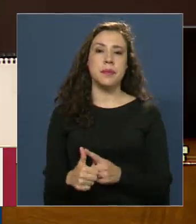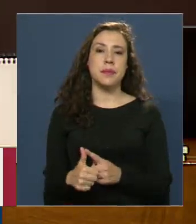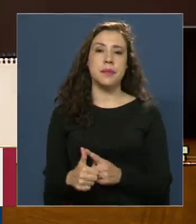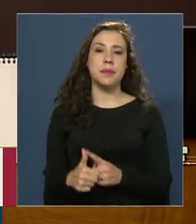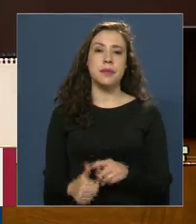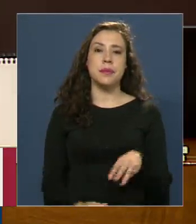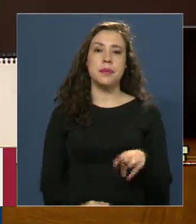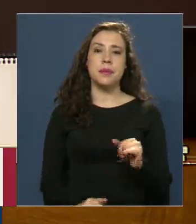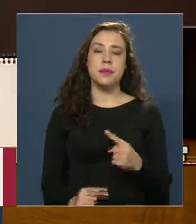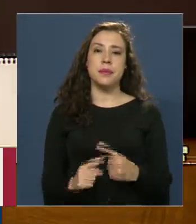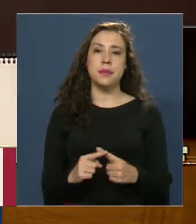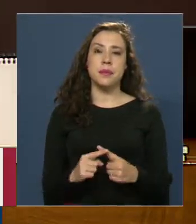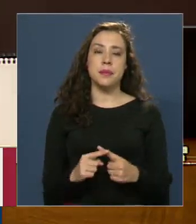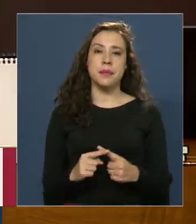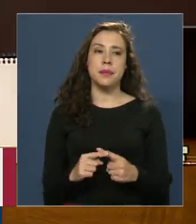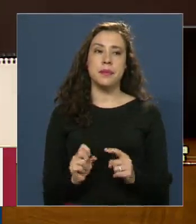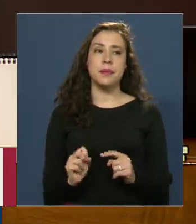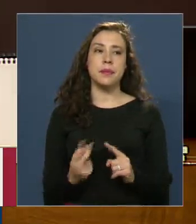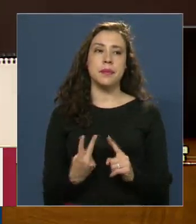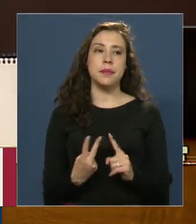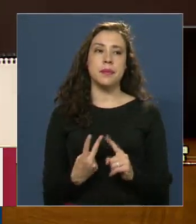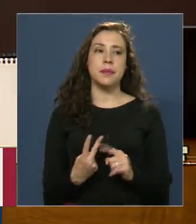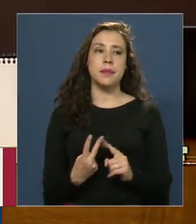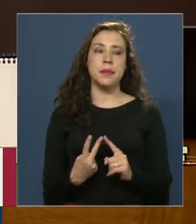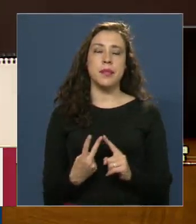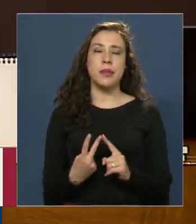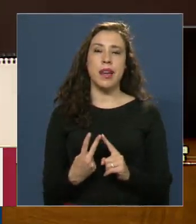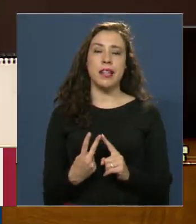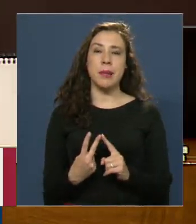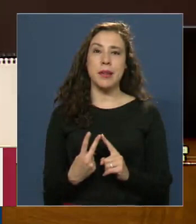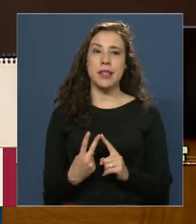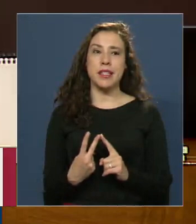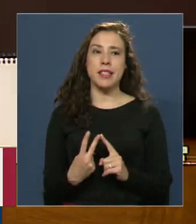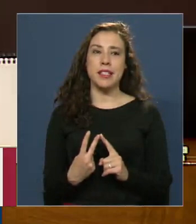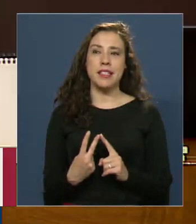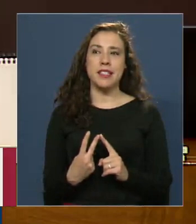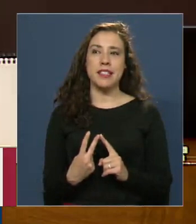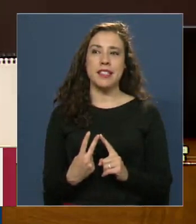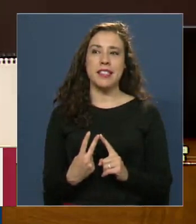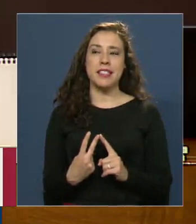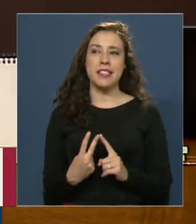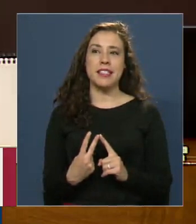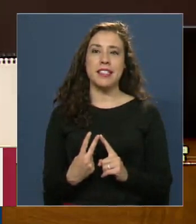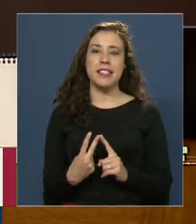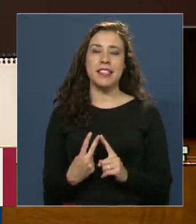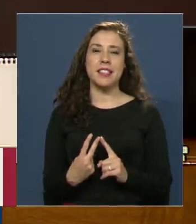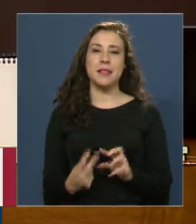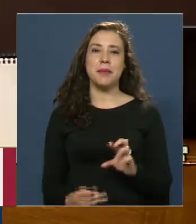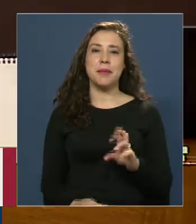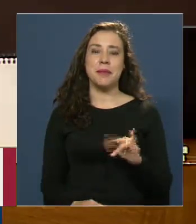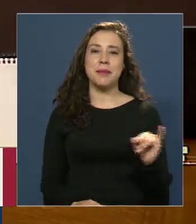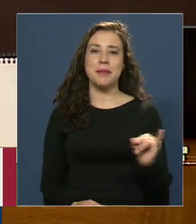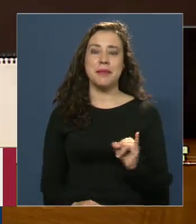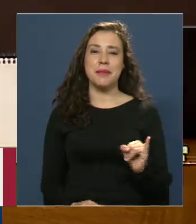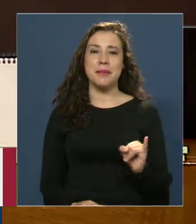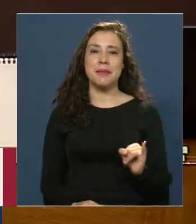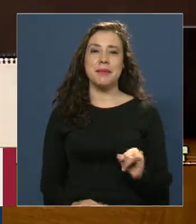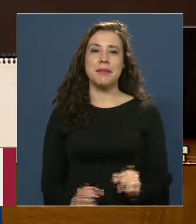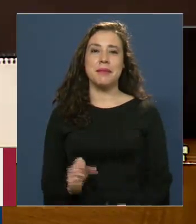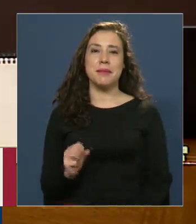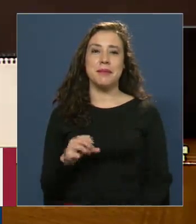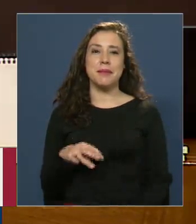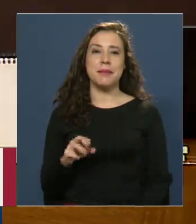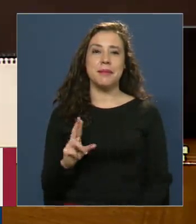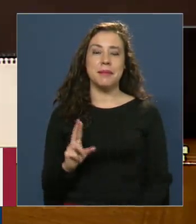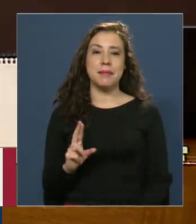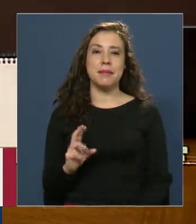doña Claudia Meis Jiménez, luego los y las honorables diputados doña Joana Pérez Olea, doña Sandra Amar